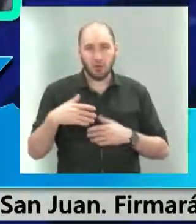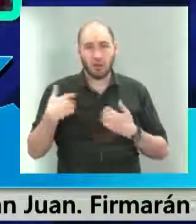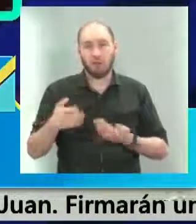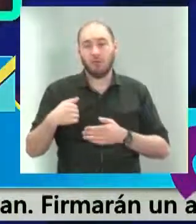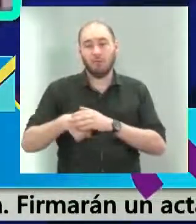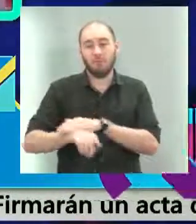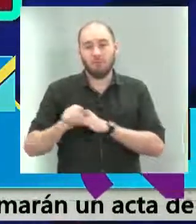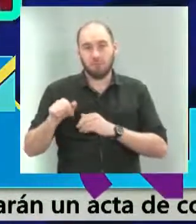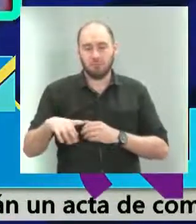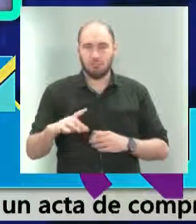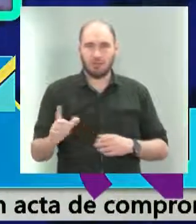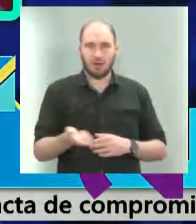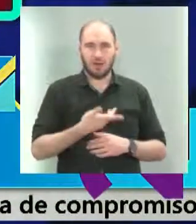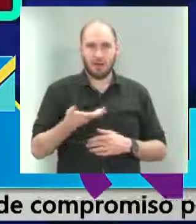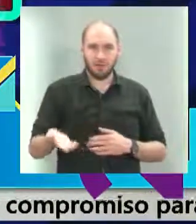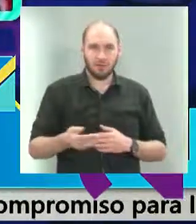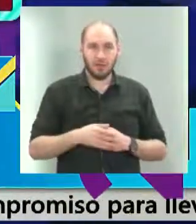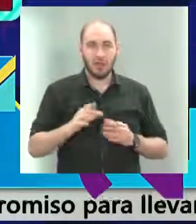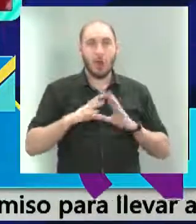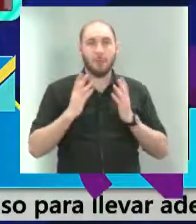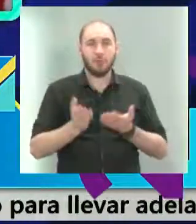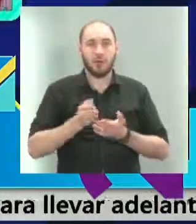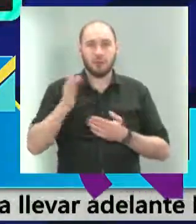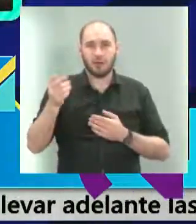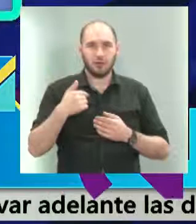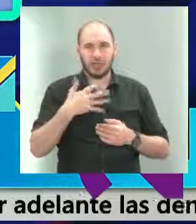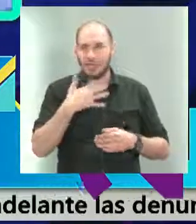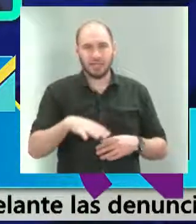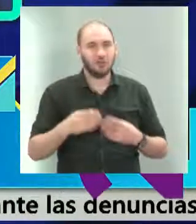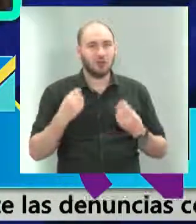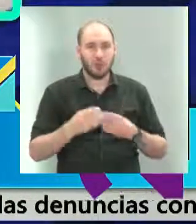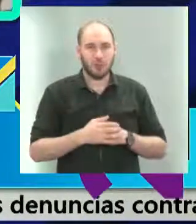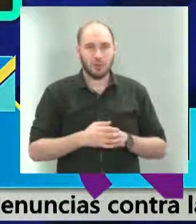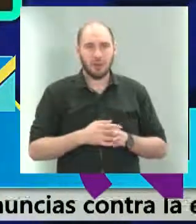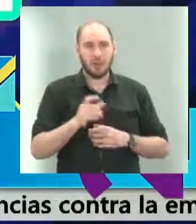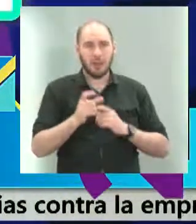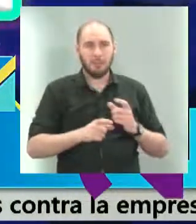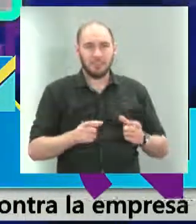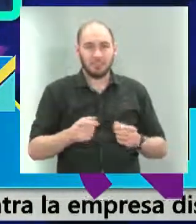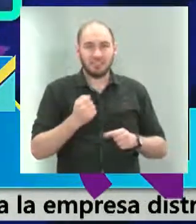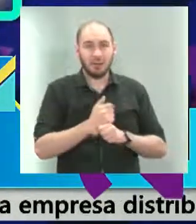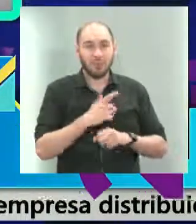fútbol, insólito, que son los que van a los mundiales. A mí nadie me puede explicar todavía cómo un tipo que no tiene